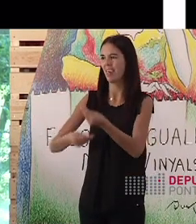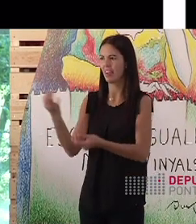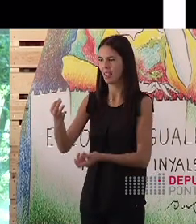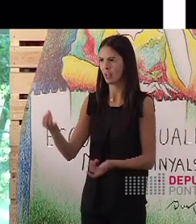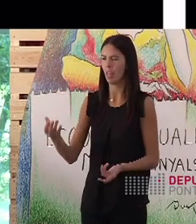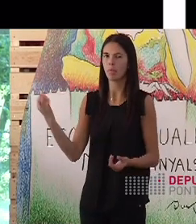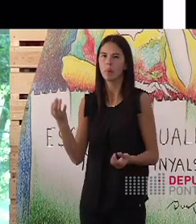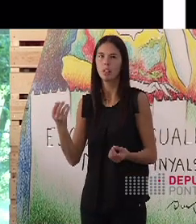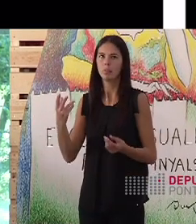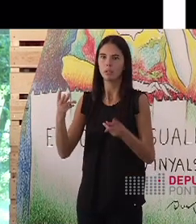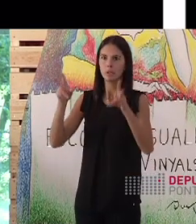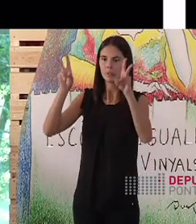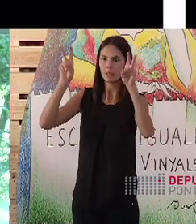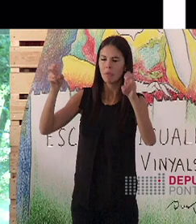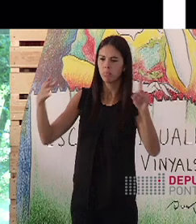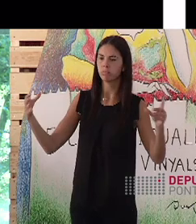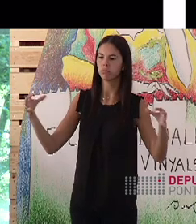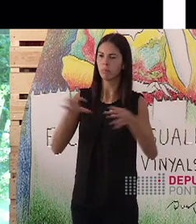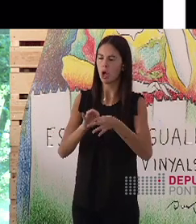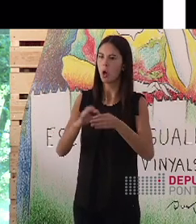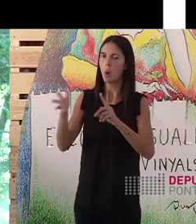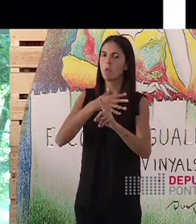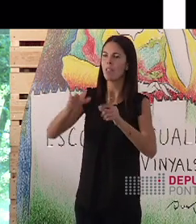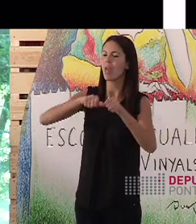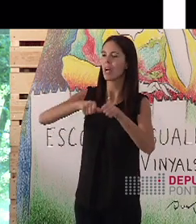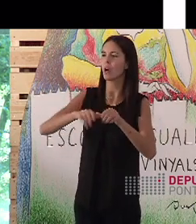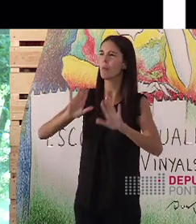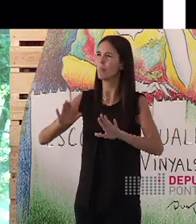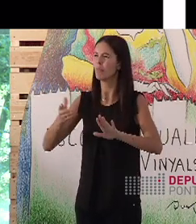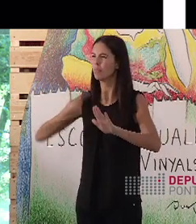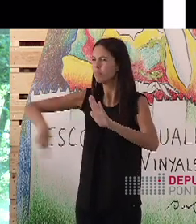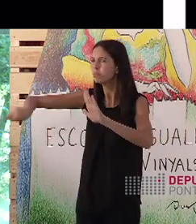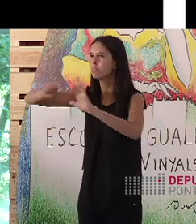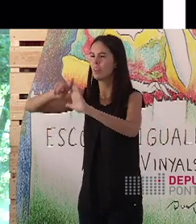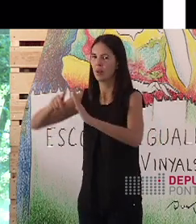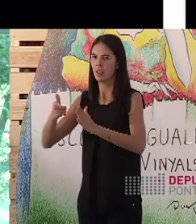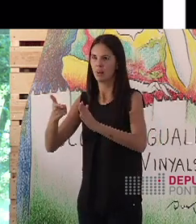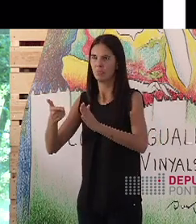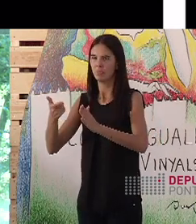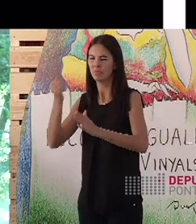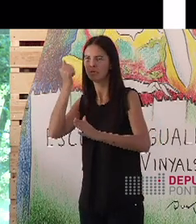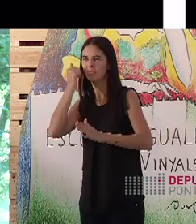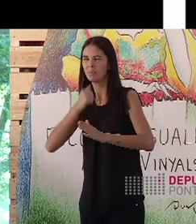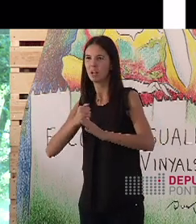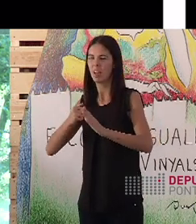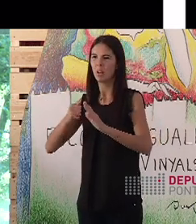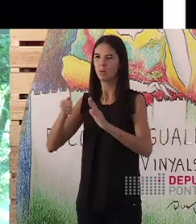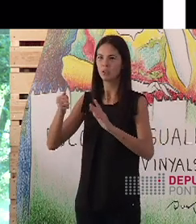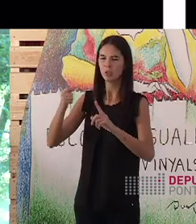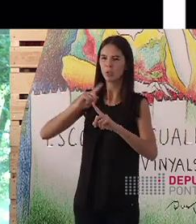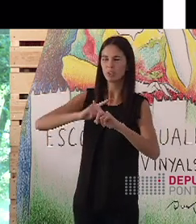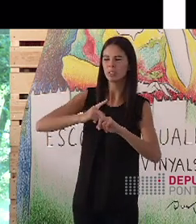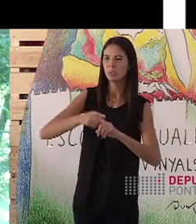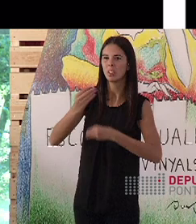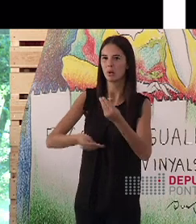como un tema de violencia de xénero, por que non se adscribe a trata sexual a unha unidade que este especializada en violencia